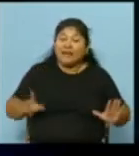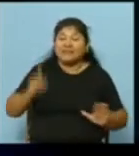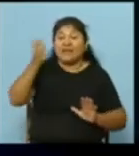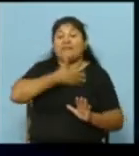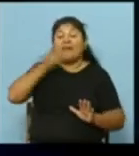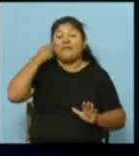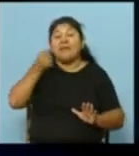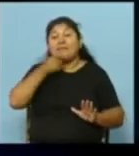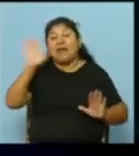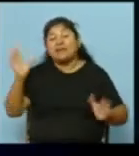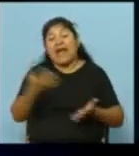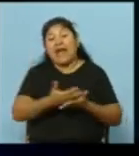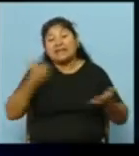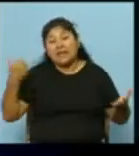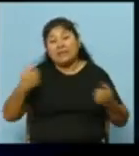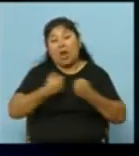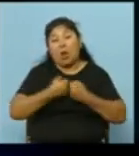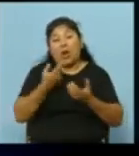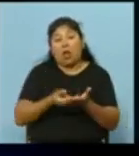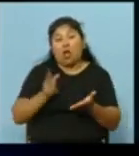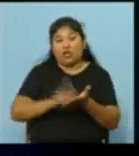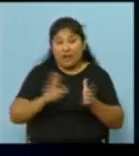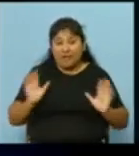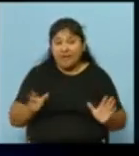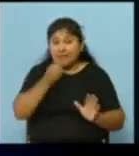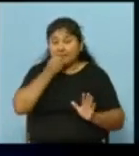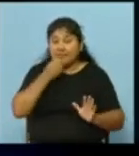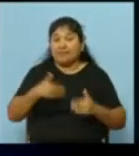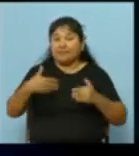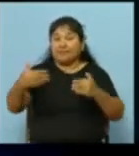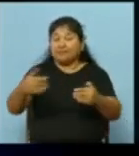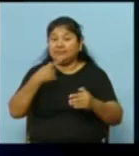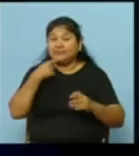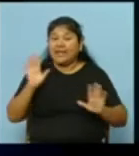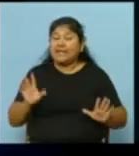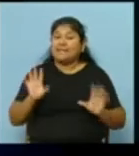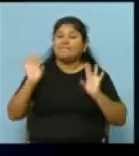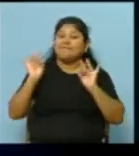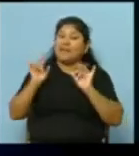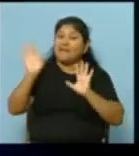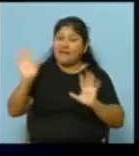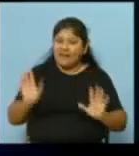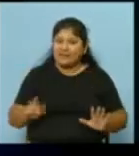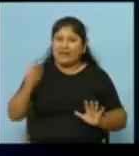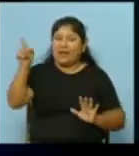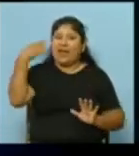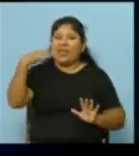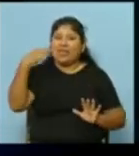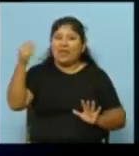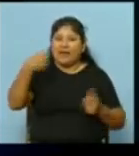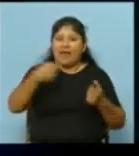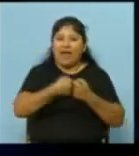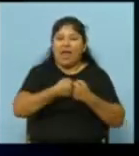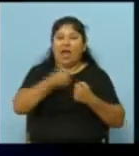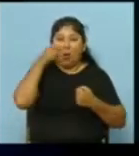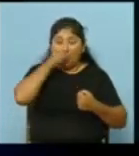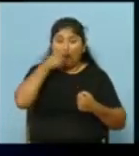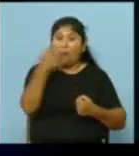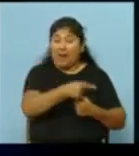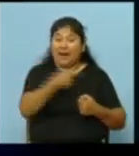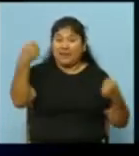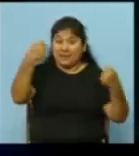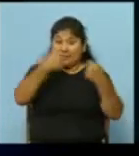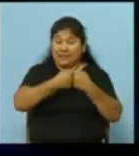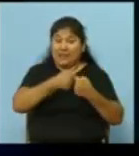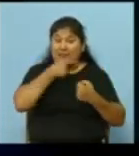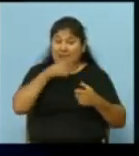es difícil no porque no lo re negocia con macri que su gobierno esté más cercano para decirlo de alguna manera quien considera